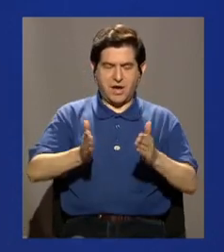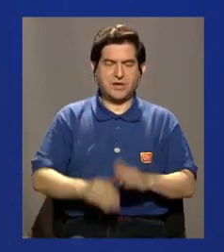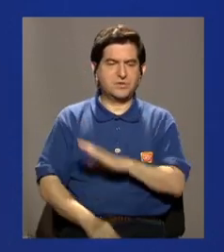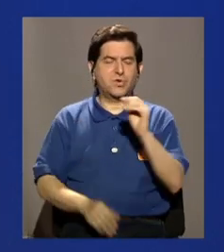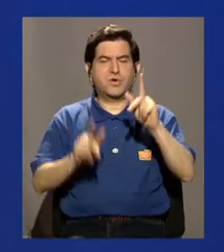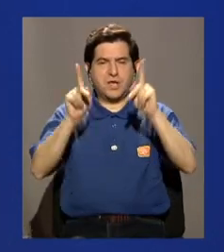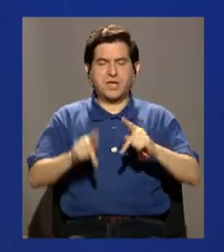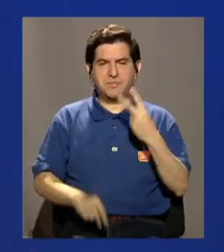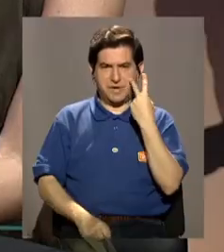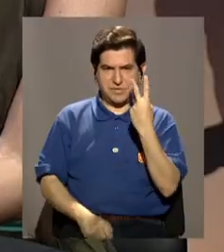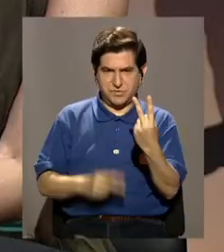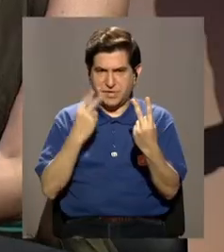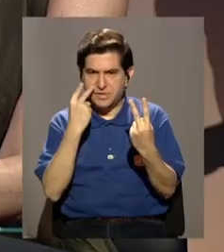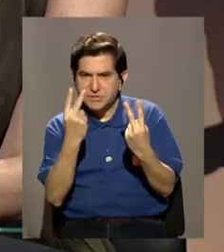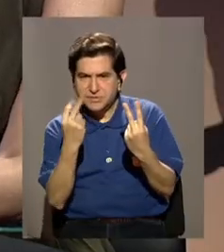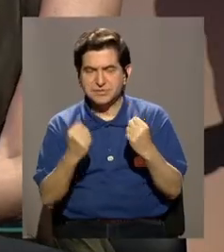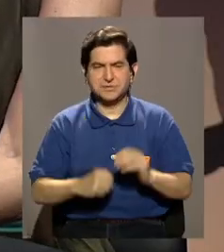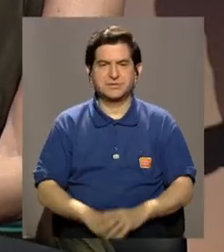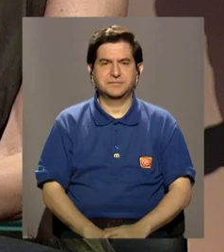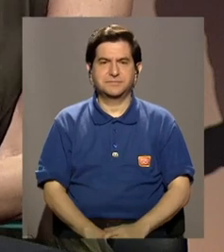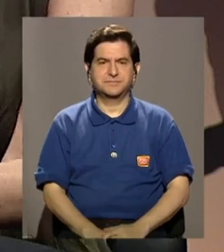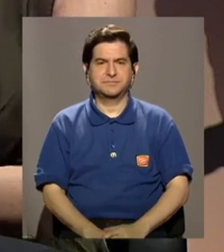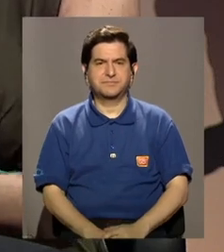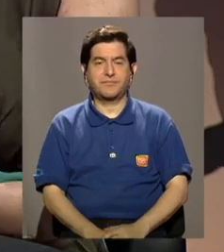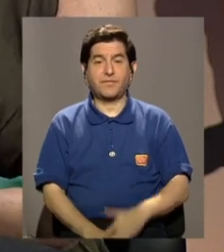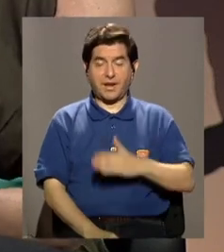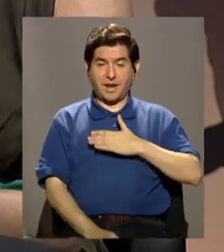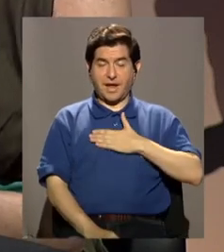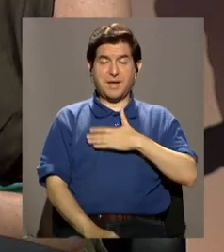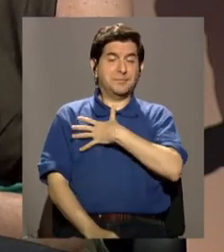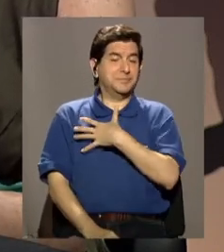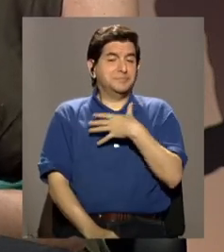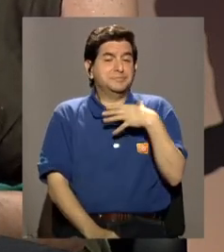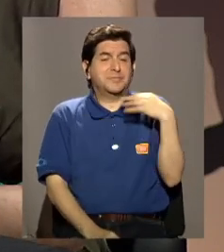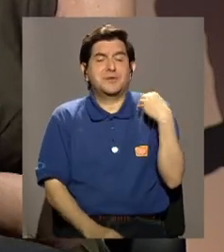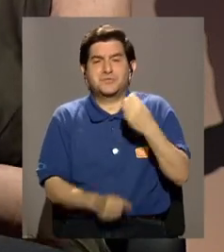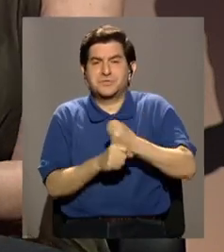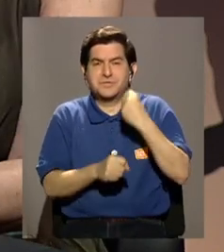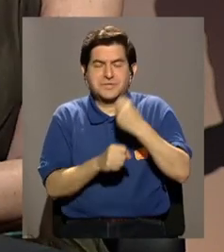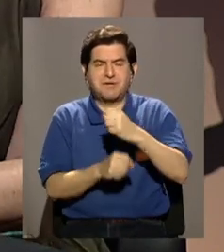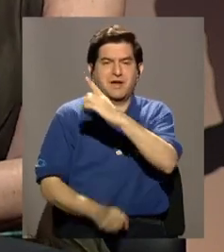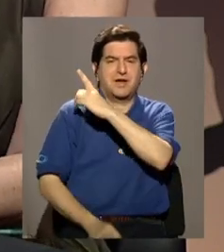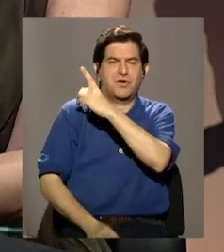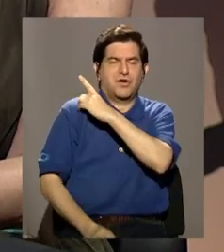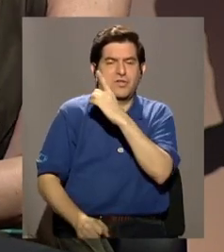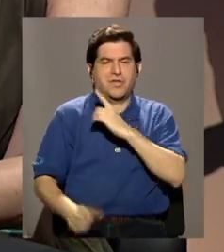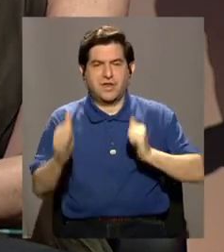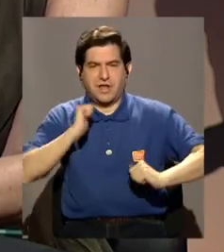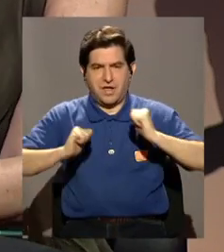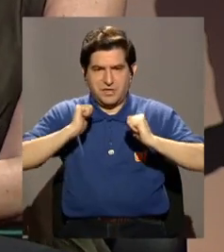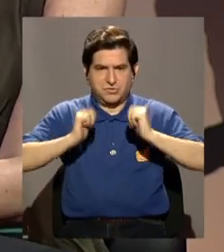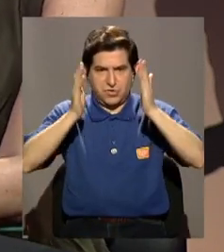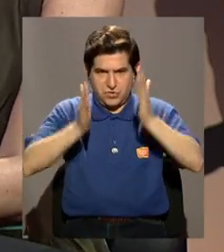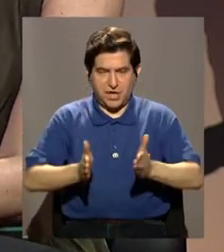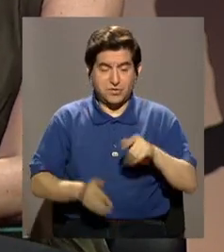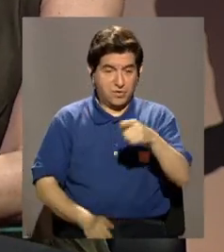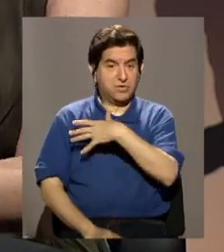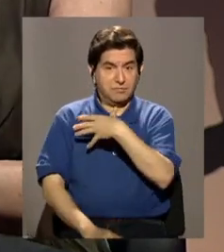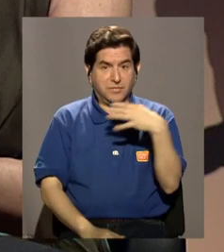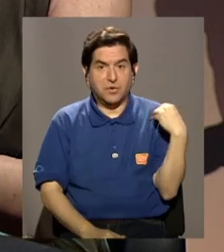y el público bueno de hecho digamos como a mí lo que más me gusta es el trabajo de dirección de actores eso es lo que me gusta